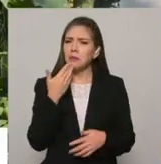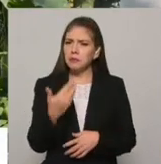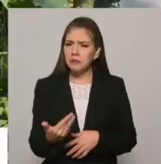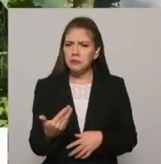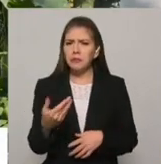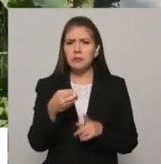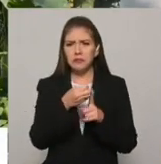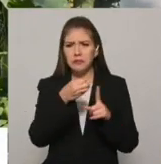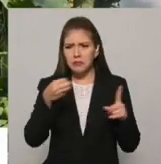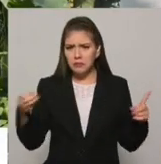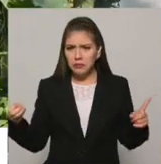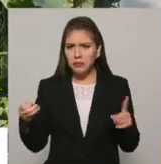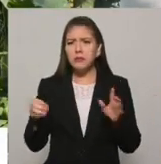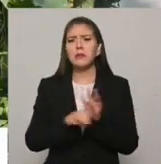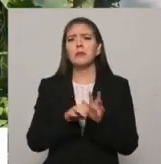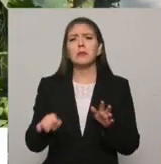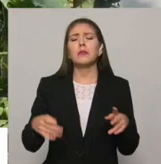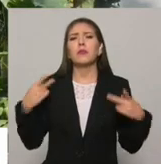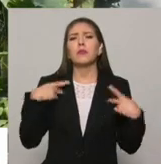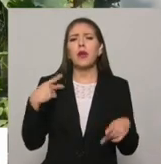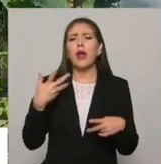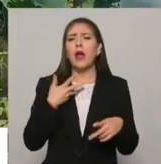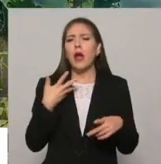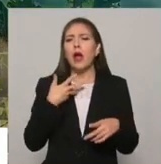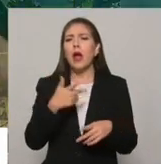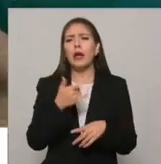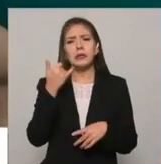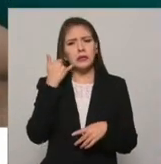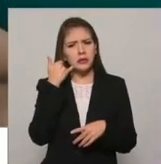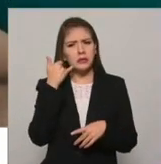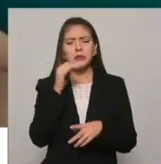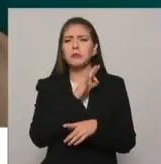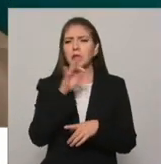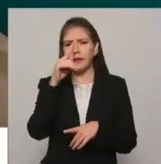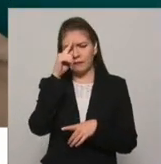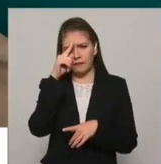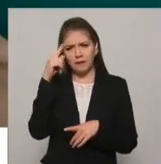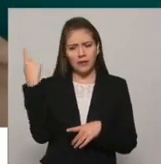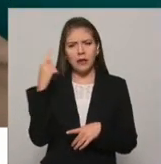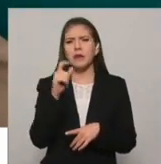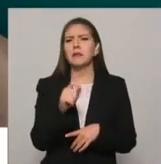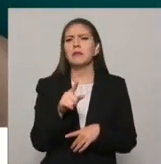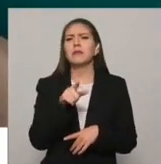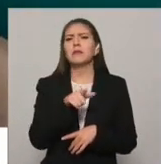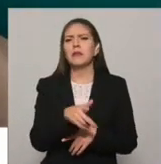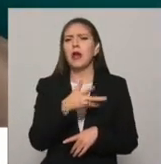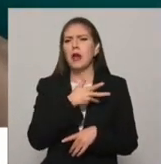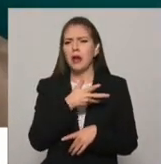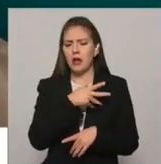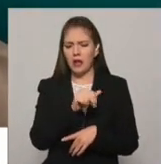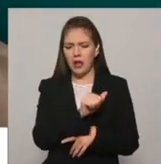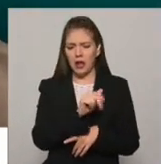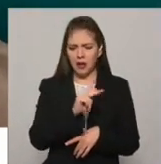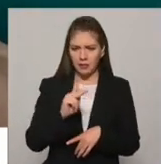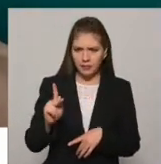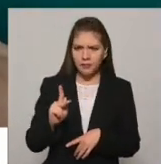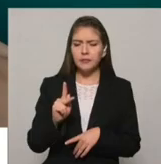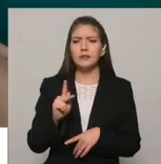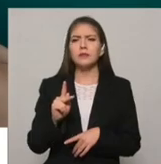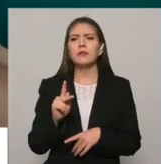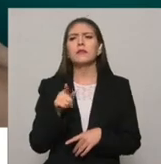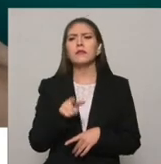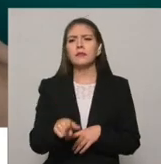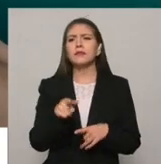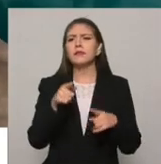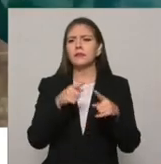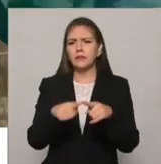Cualquier persona que tenga un celular con acceso a redes sociales puede encontrarlos en cualquier App Store, la aplicación, y si no, también tiene ads en diferentes